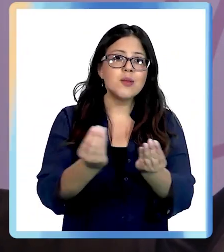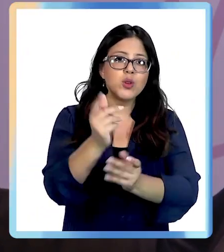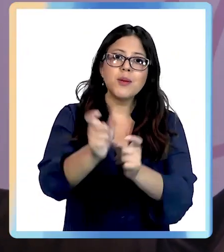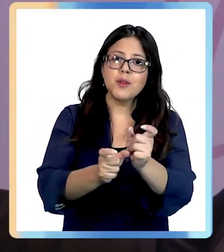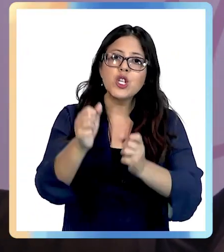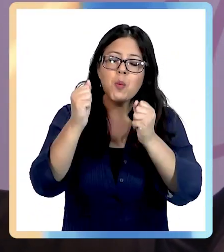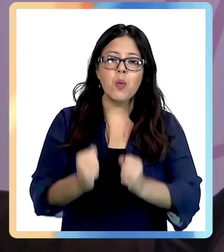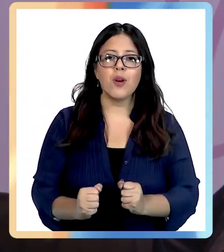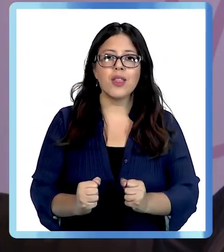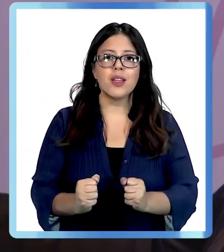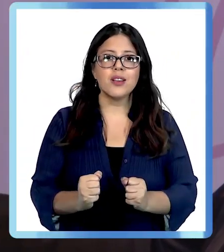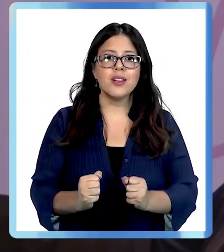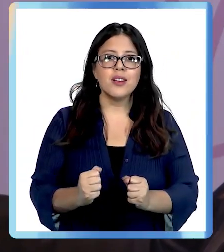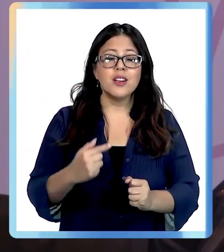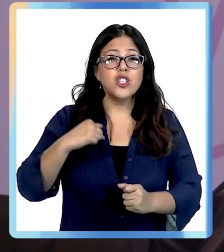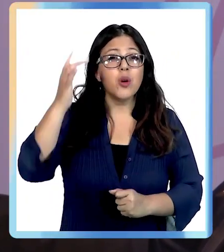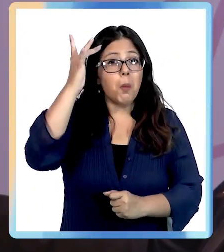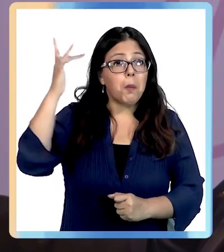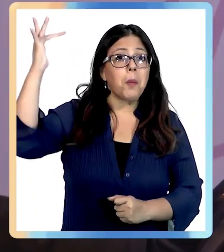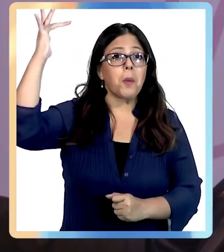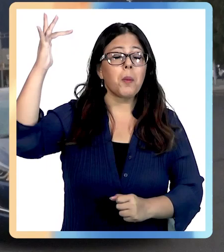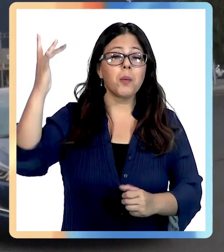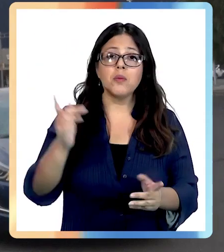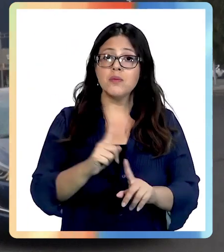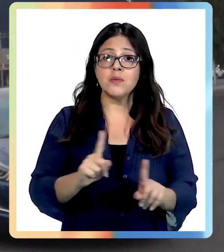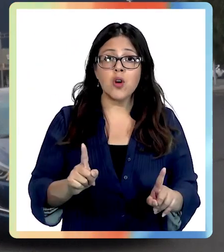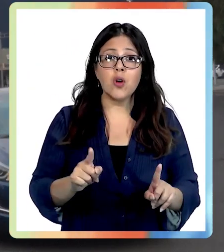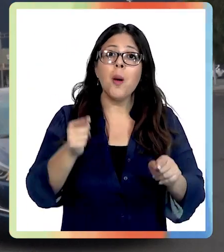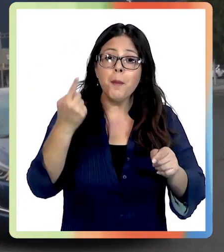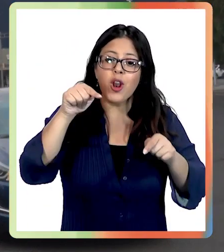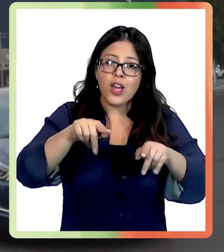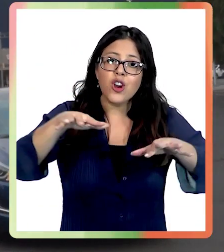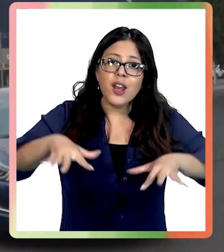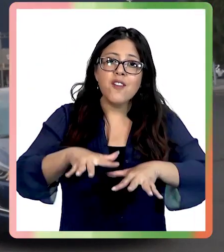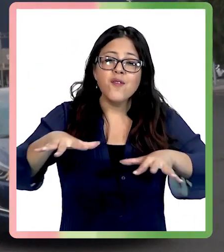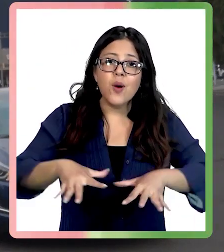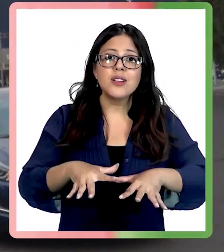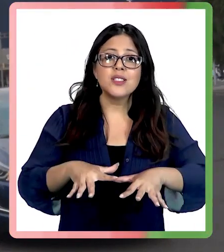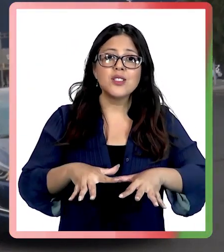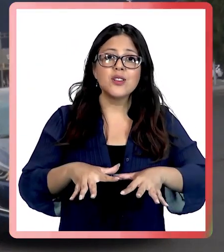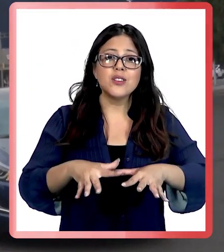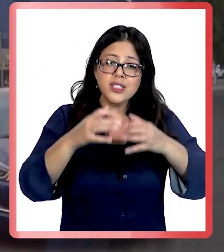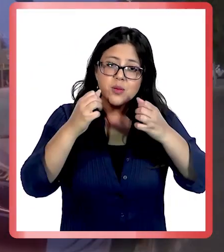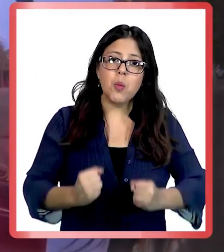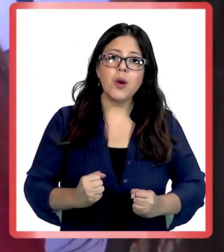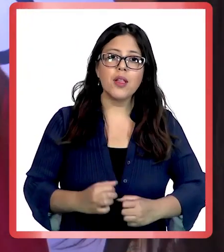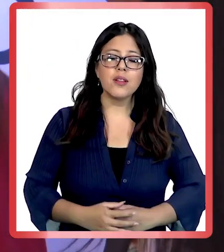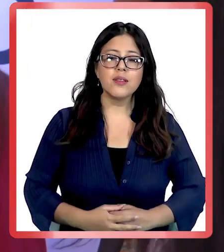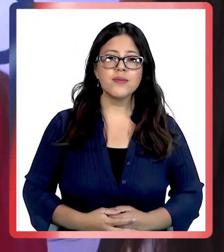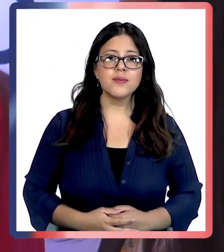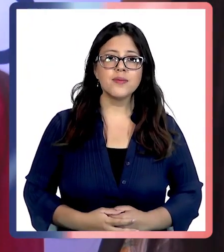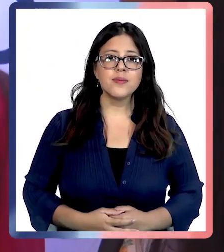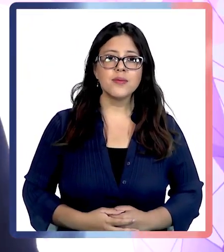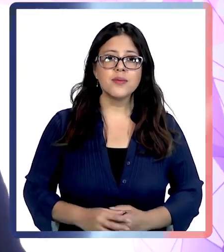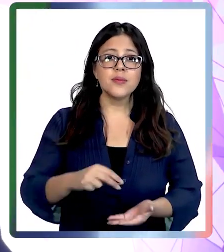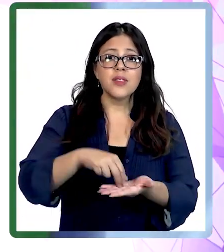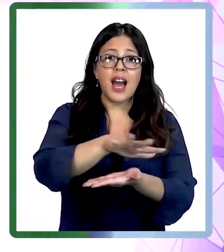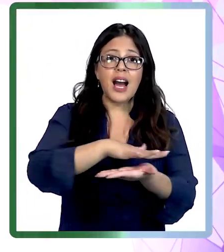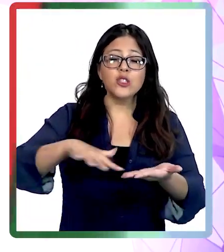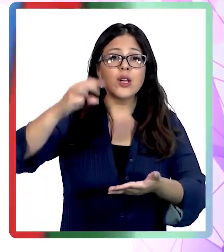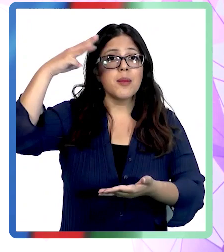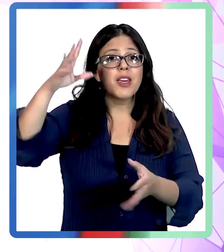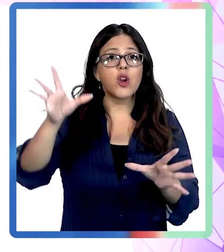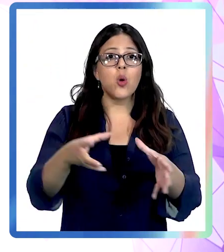con esfuerzo todo se logra sí a Ciudad de México llegó un grupo de estudiantes chilenos de alto hospicio